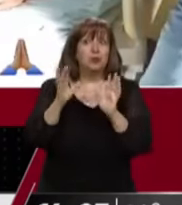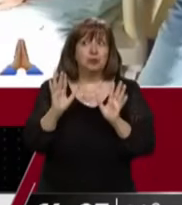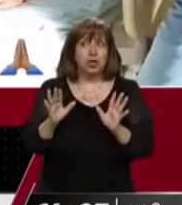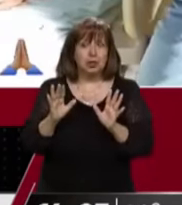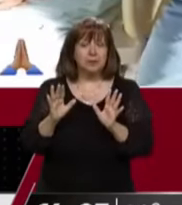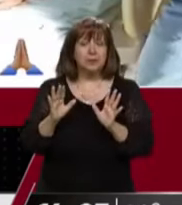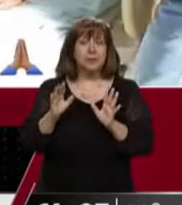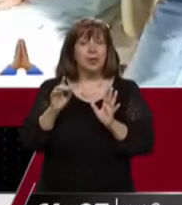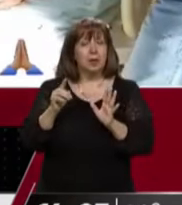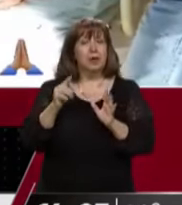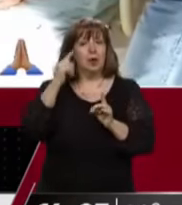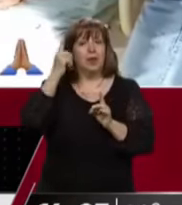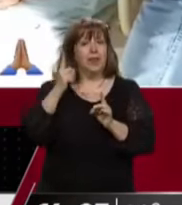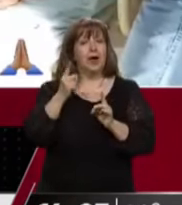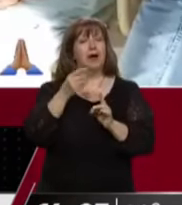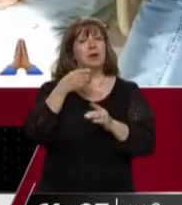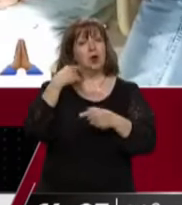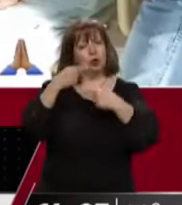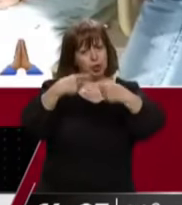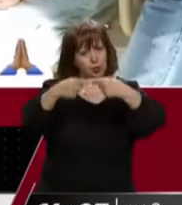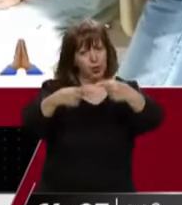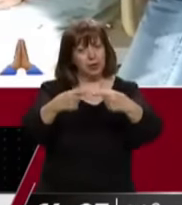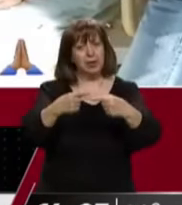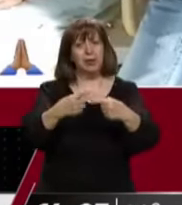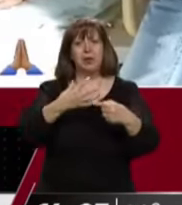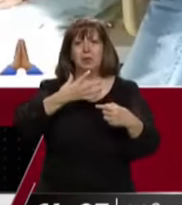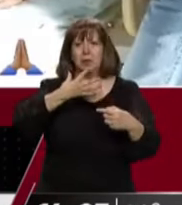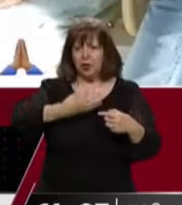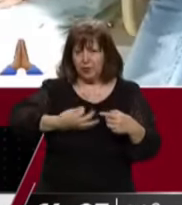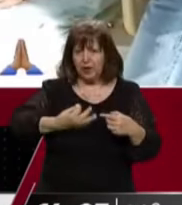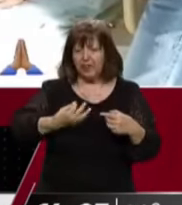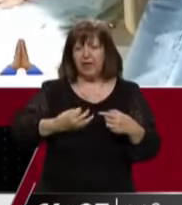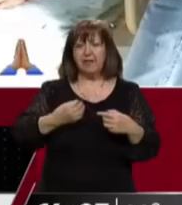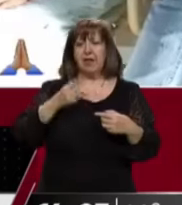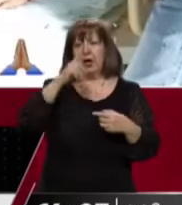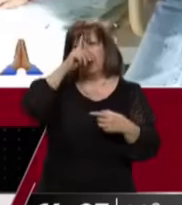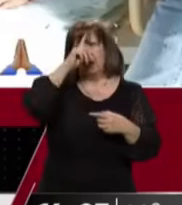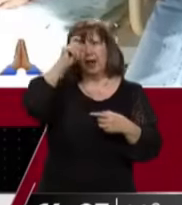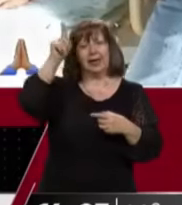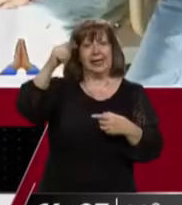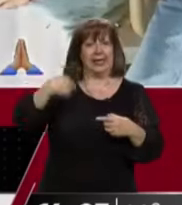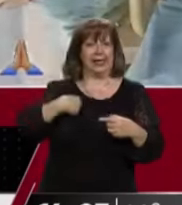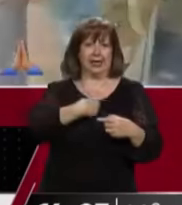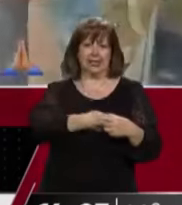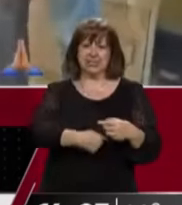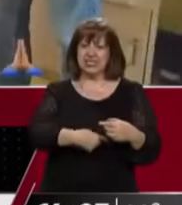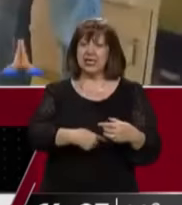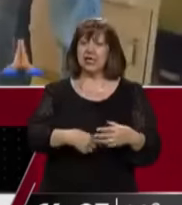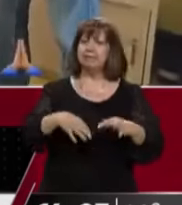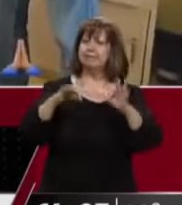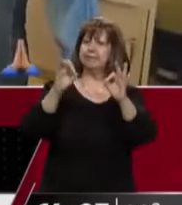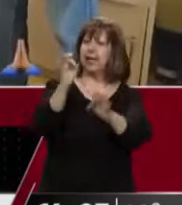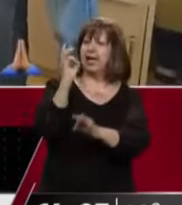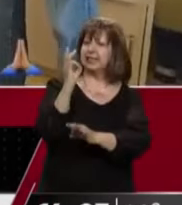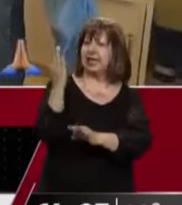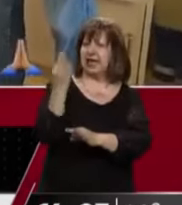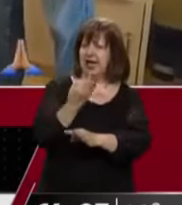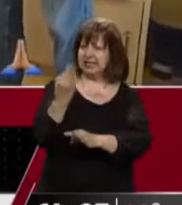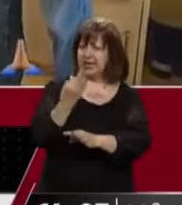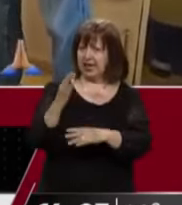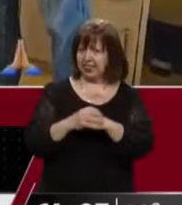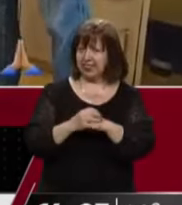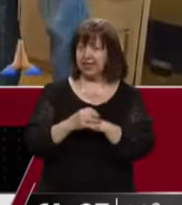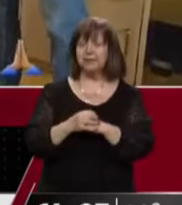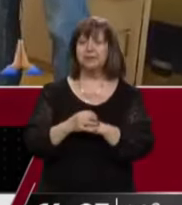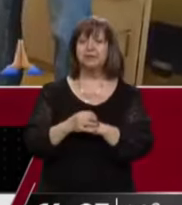eso. Pero bueno, la idea es seguir para adelante, pero en la clínica nos han atendido, la verdad que excelente. ¿Cómo sigue tu, médicos, todo, tu todo